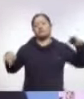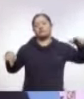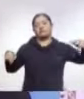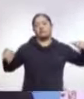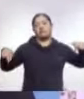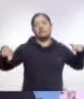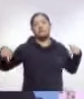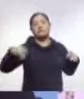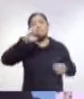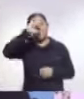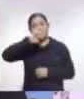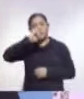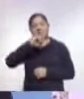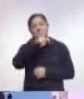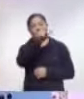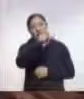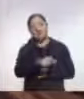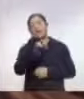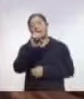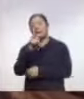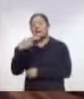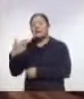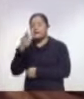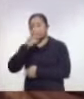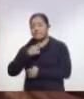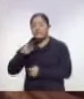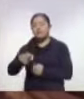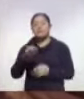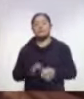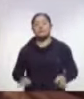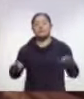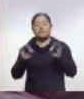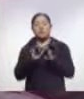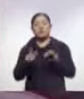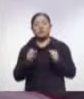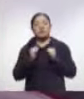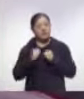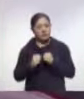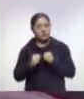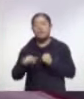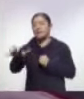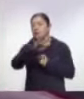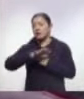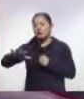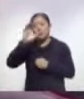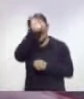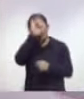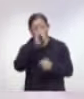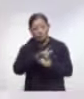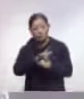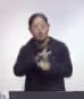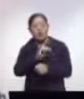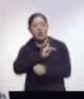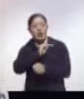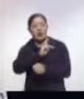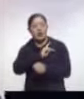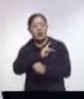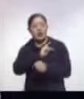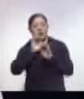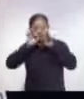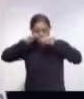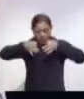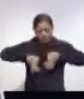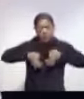Prevención del Delito de la Secretaría, Edgar Hernández, destacó la importancia de fortalecer entre los escolares una cultura de autocuidado. En el